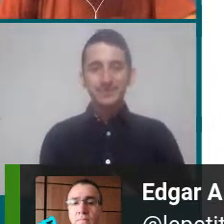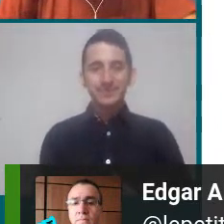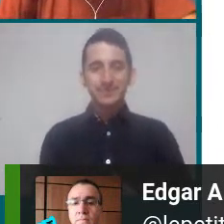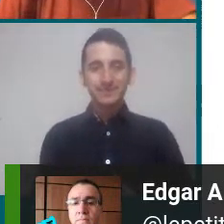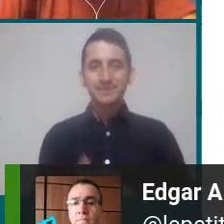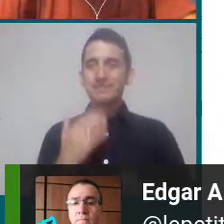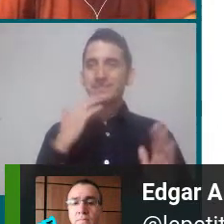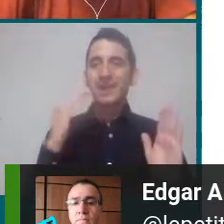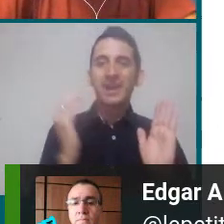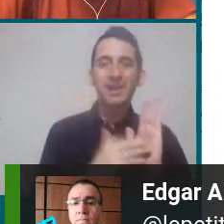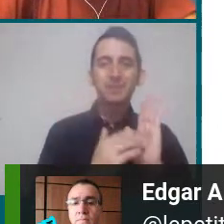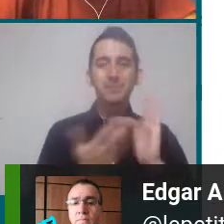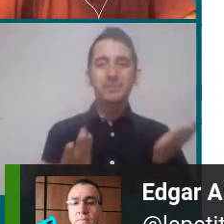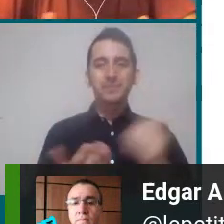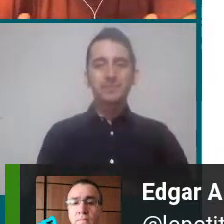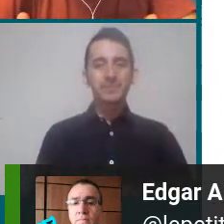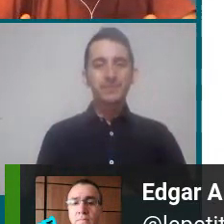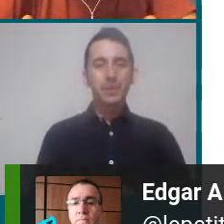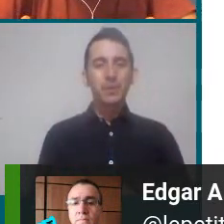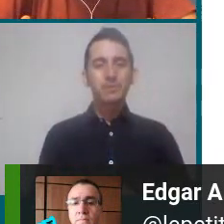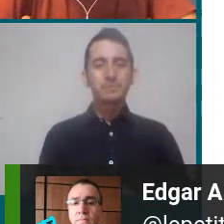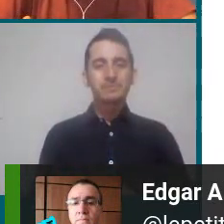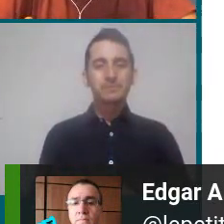desde, por ejemplo, cómo